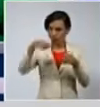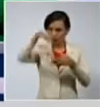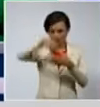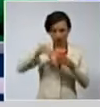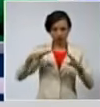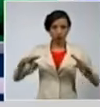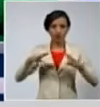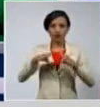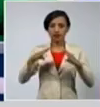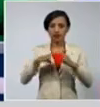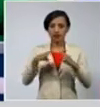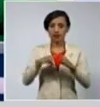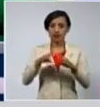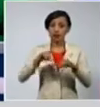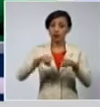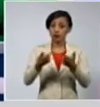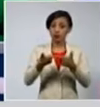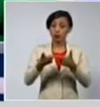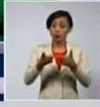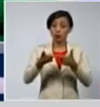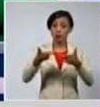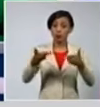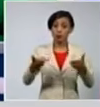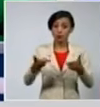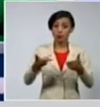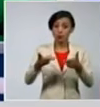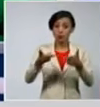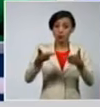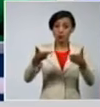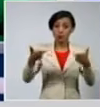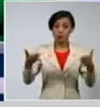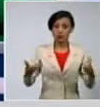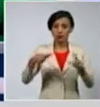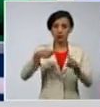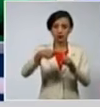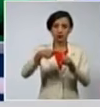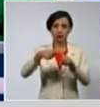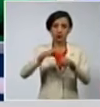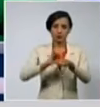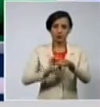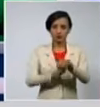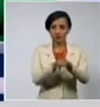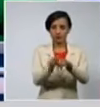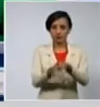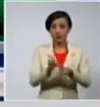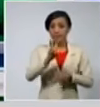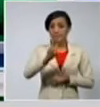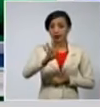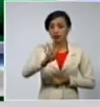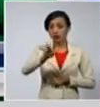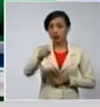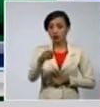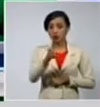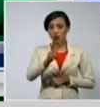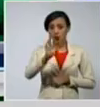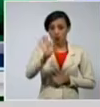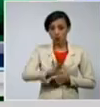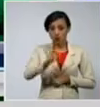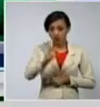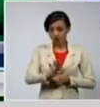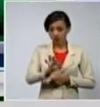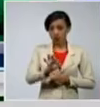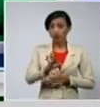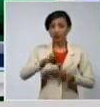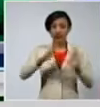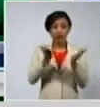se produjo el incremento de los casos. El 24,2% de todos los diagnosticados del 1 de noviembre para